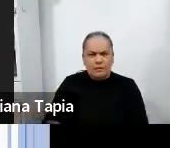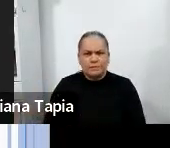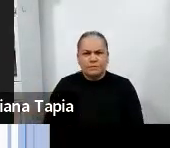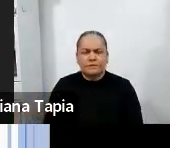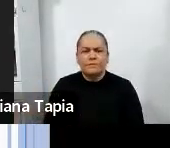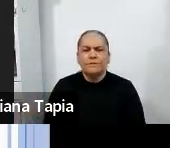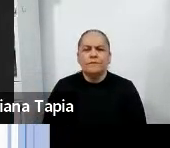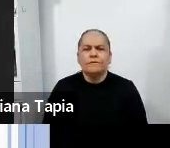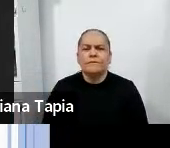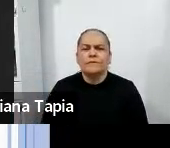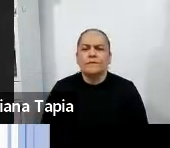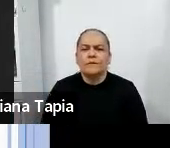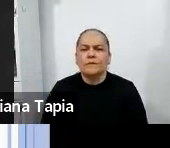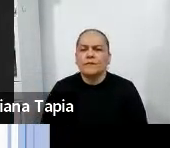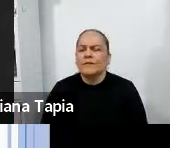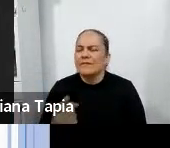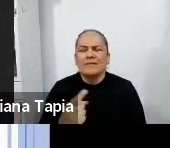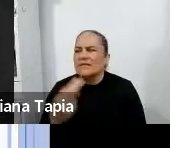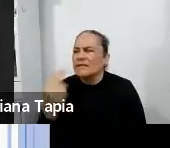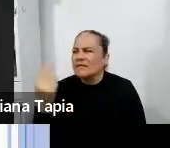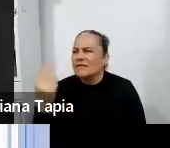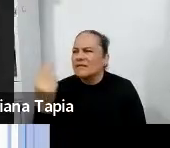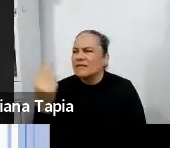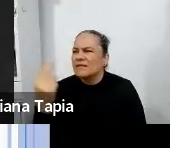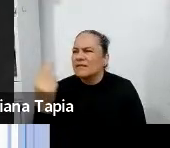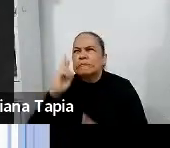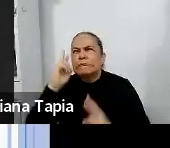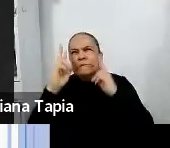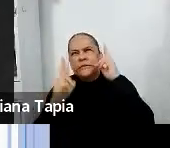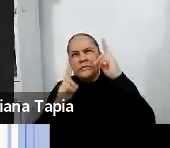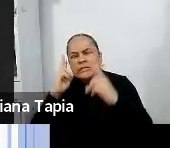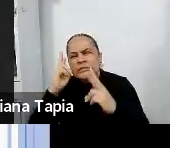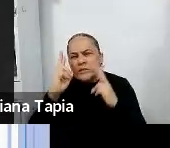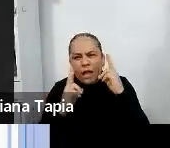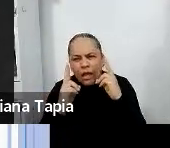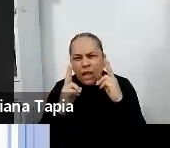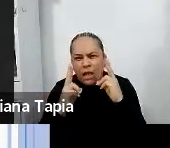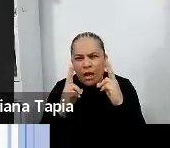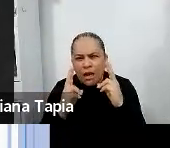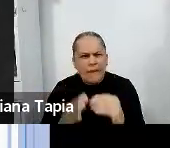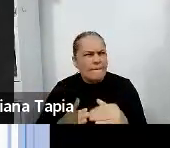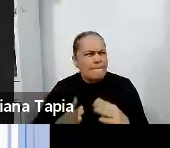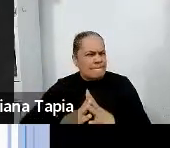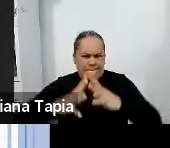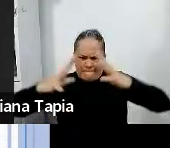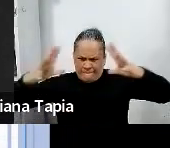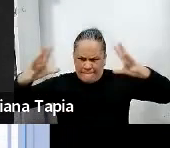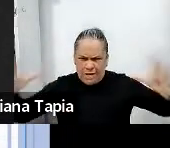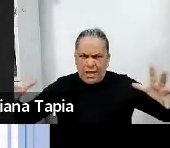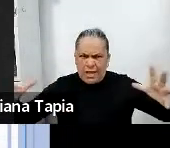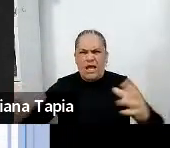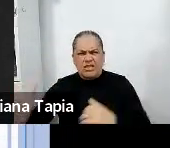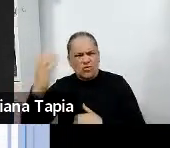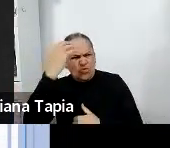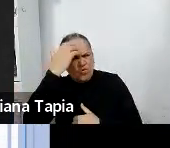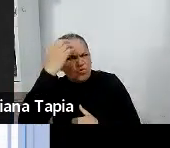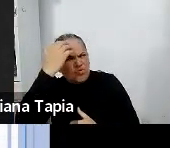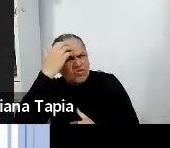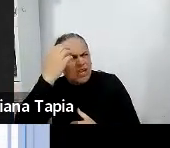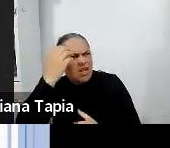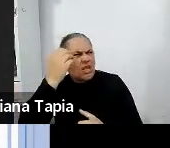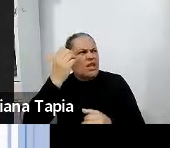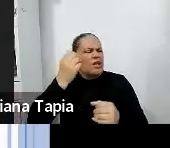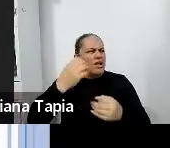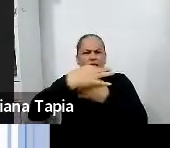de visitas, sino hacerlo más amplio, hacerlo mucho más interesante, sabedores de que el